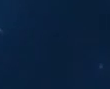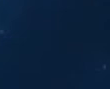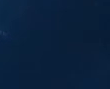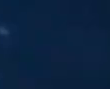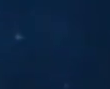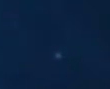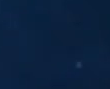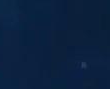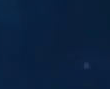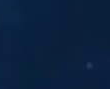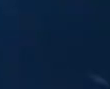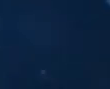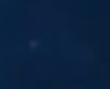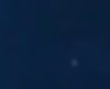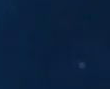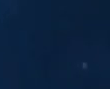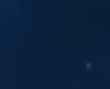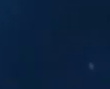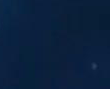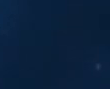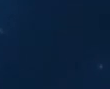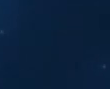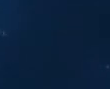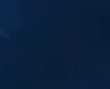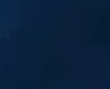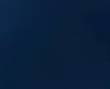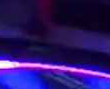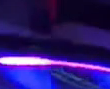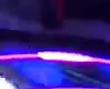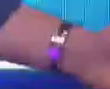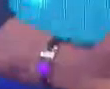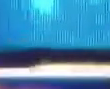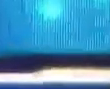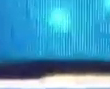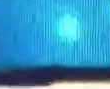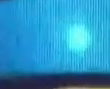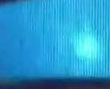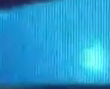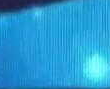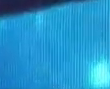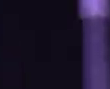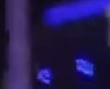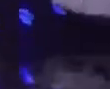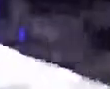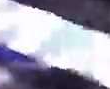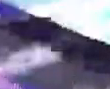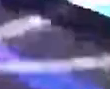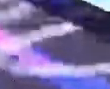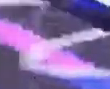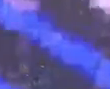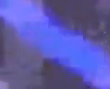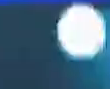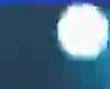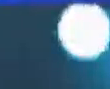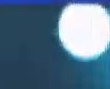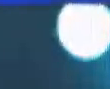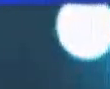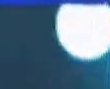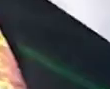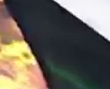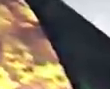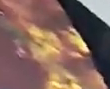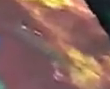Escape Perfecto, seguimos sumando diversión y alegría. Bienvenidos a Escape Perfecto, dale, dale, dale, dale, dale.